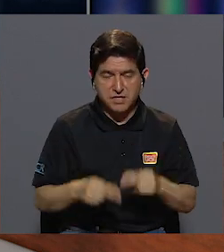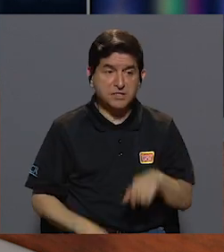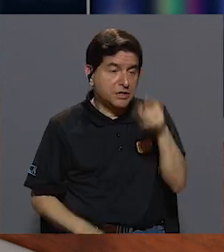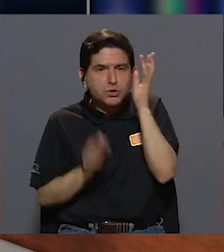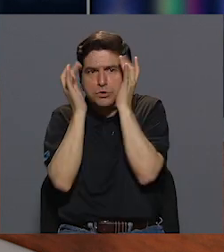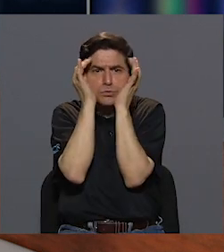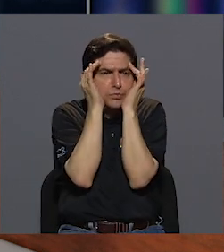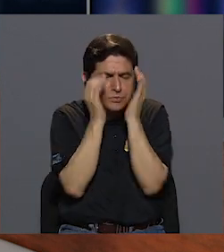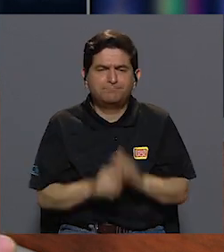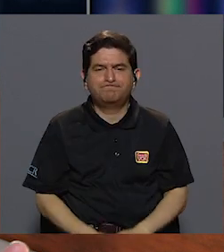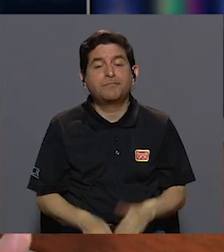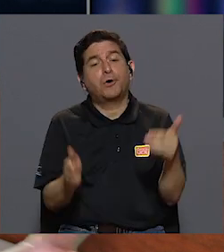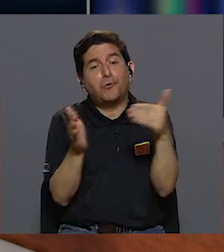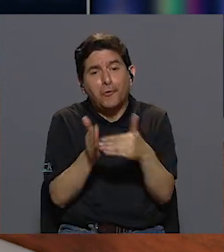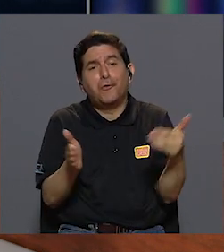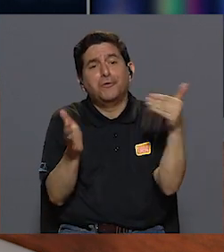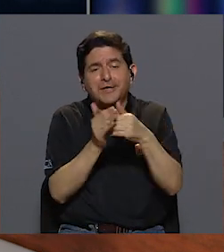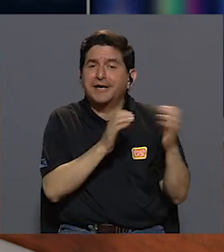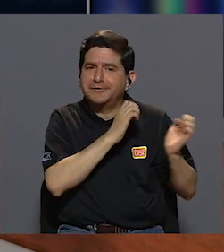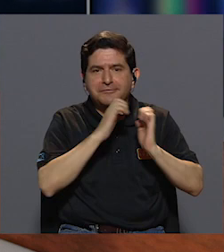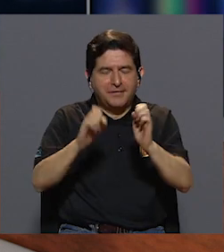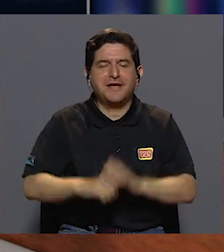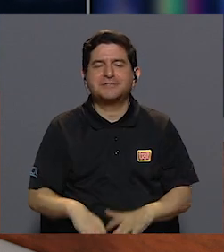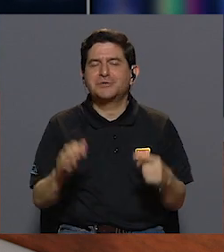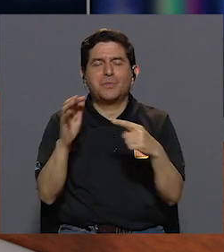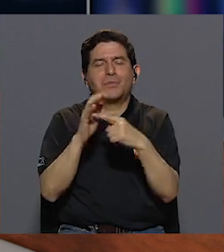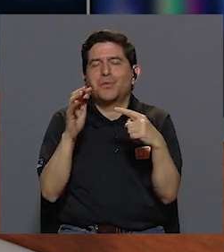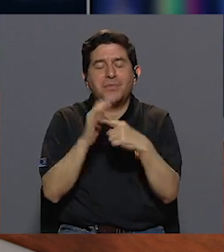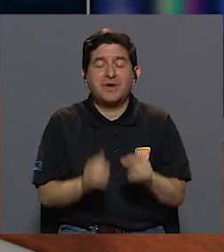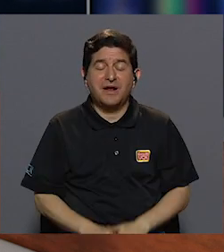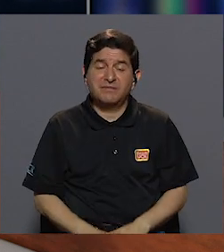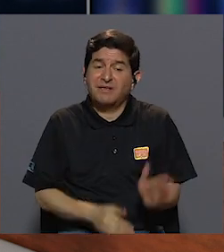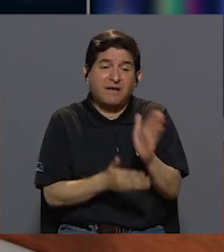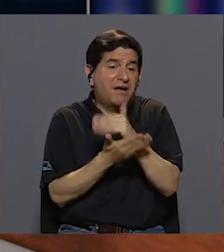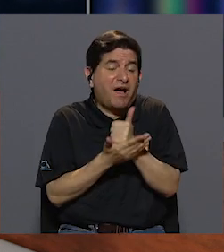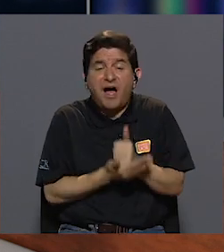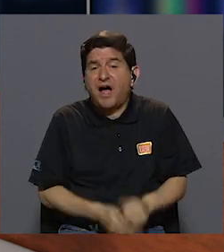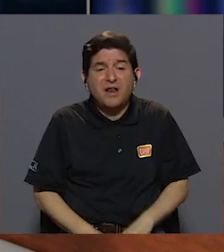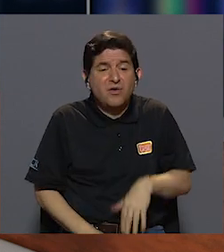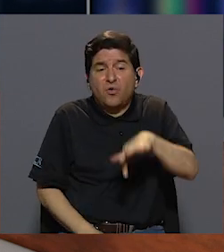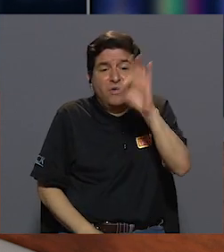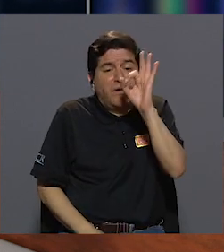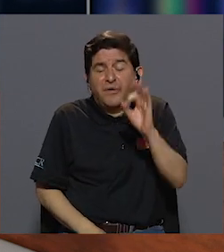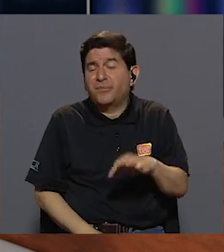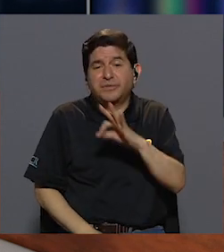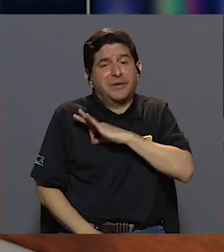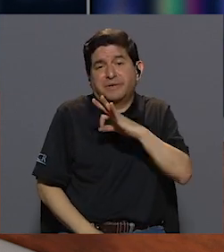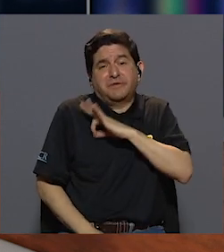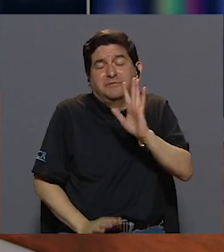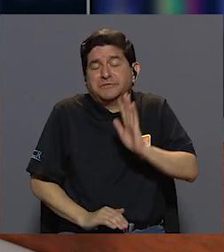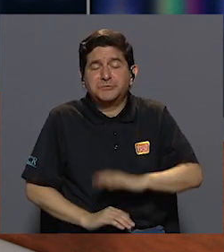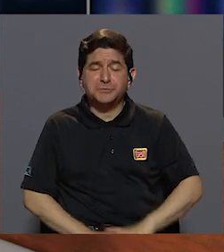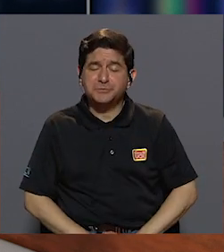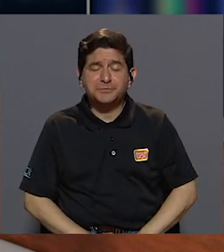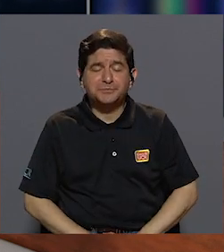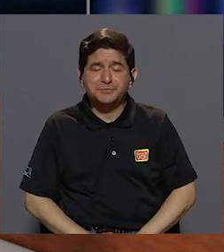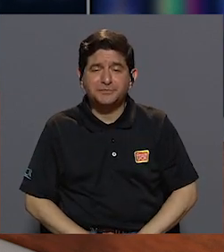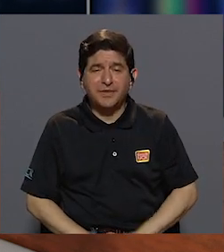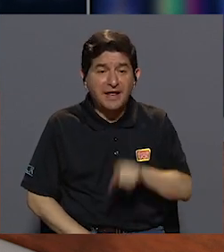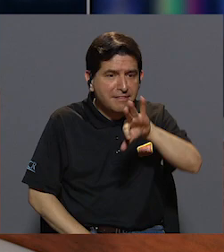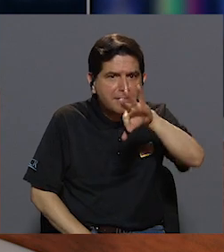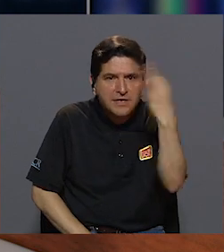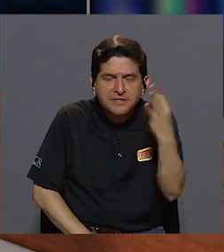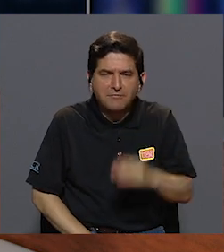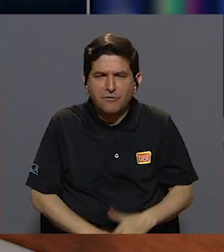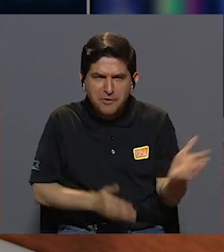en su desesperación, recurra otra vez a la estrategia popularmente conocida como del ahogado el sombrero.